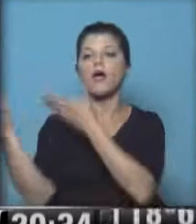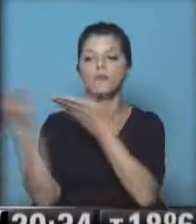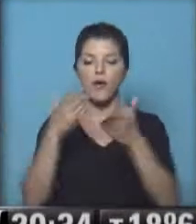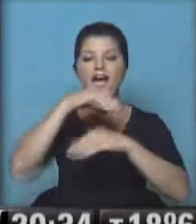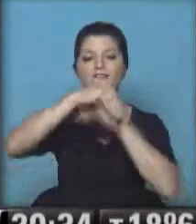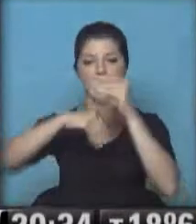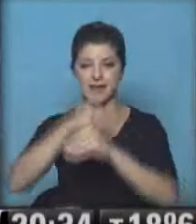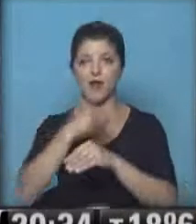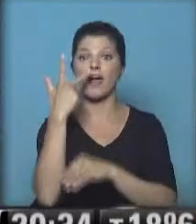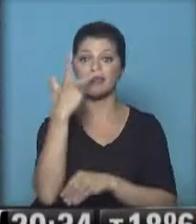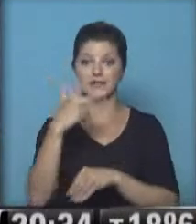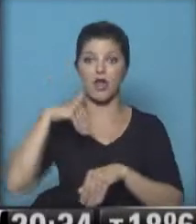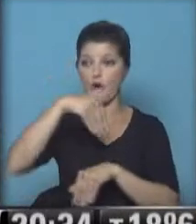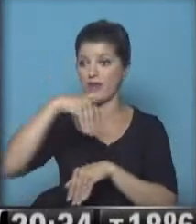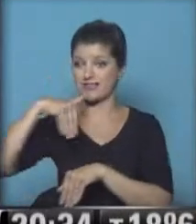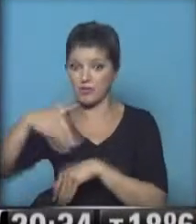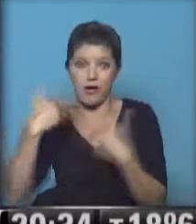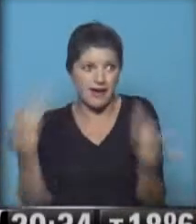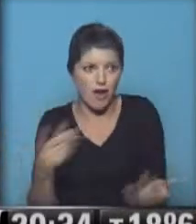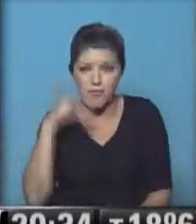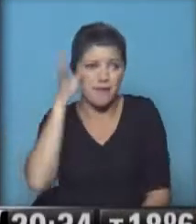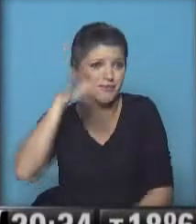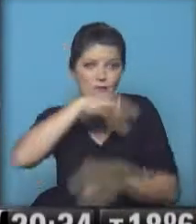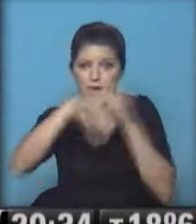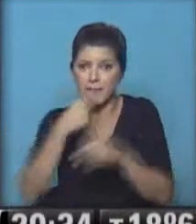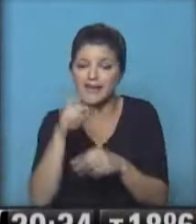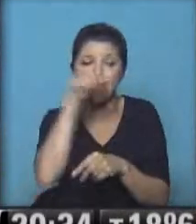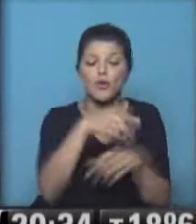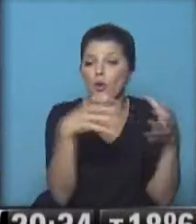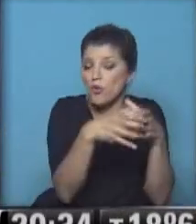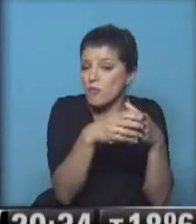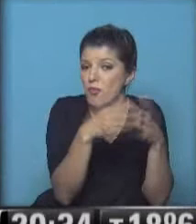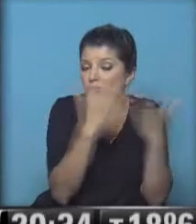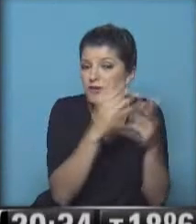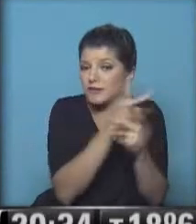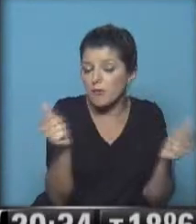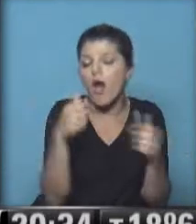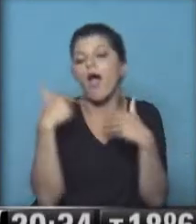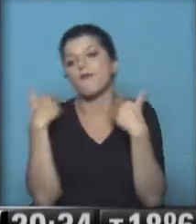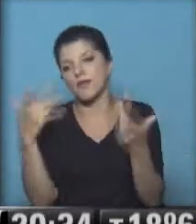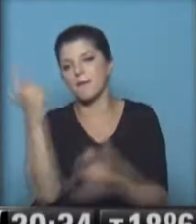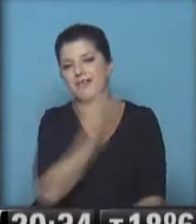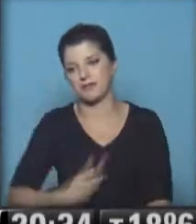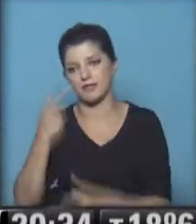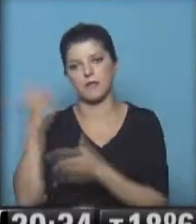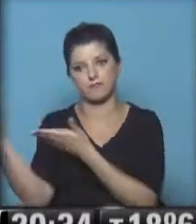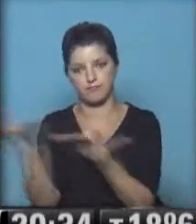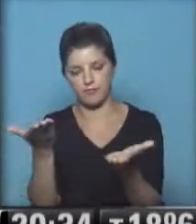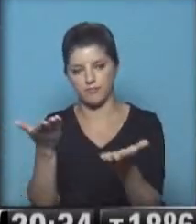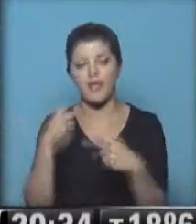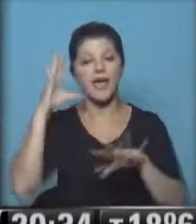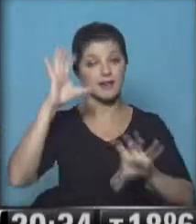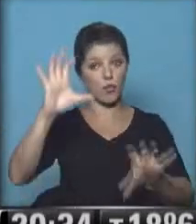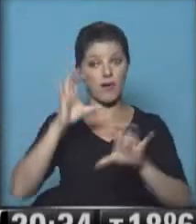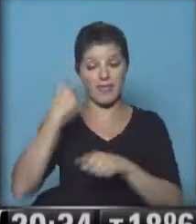llegaron en 3 autobuses, claro, son muchos los familiares de los estudiantes desaparecidos, por fin los recibió. Hay que recordar que en un primer momento la